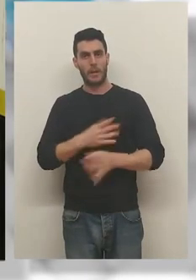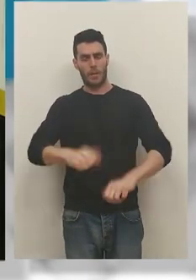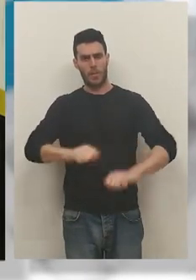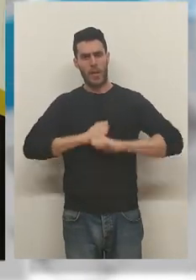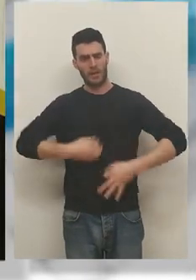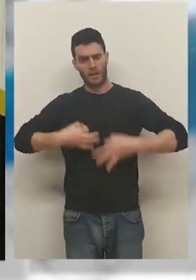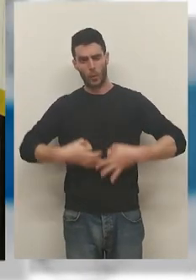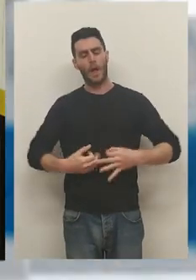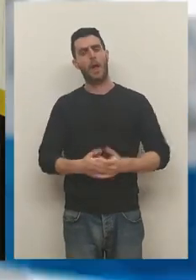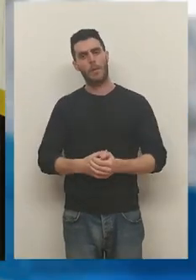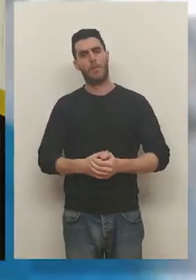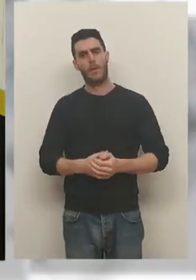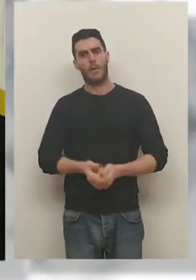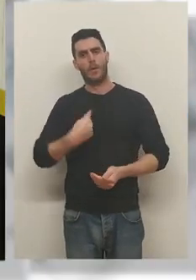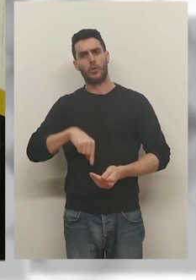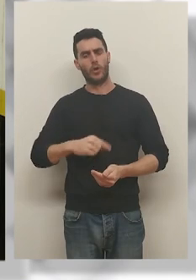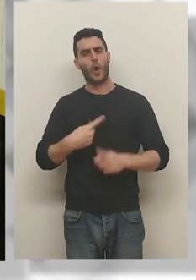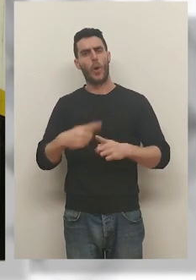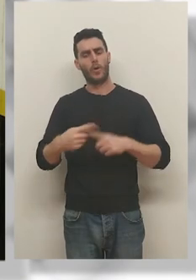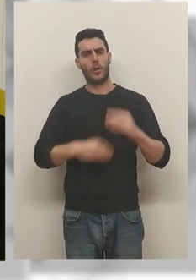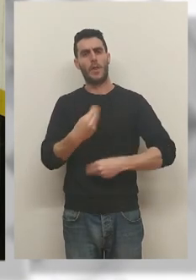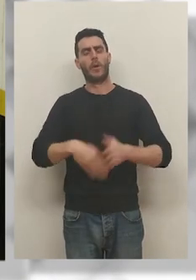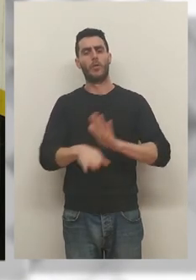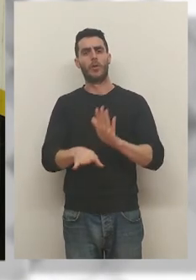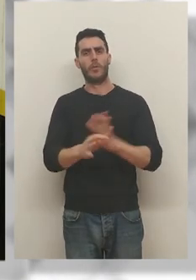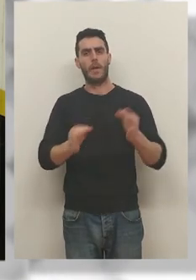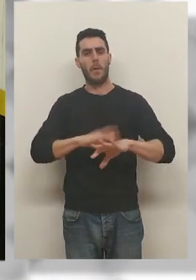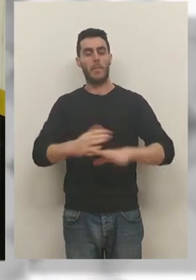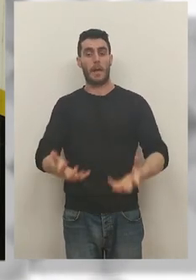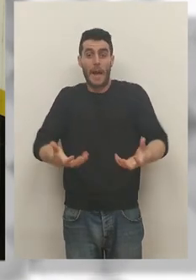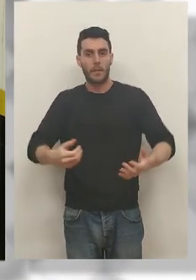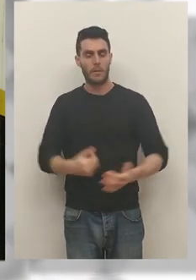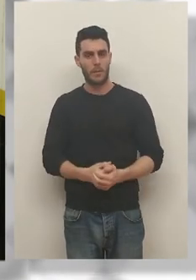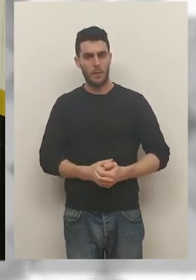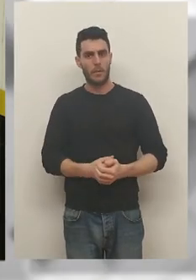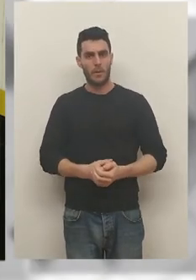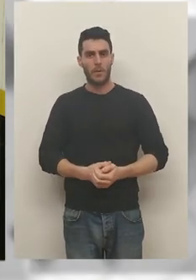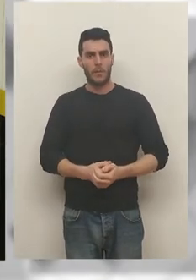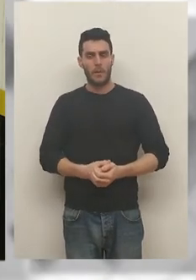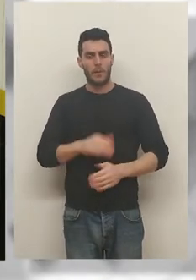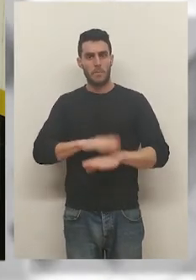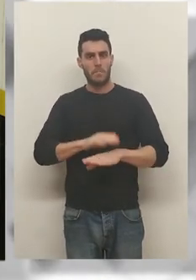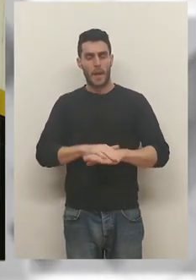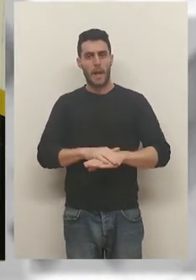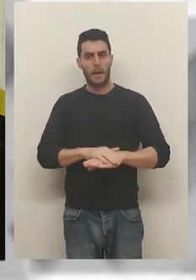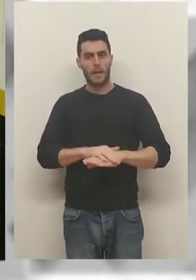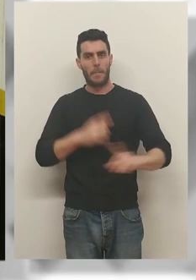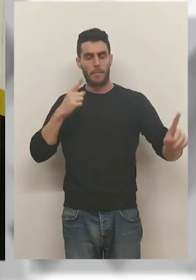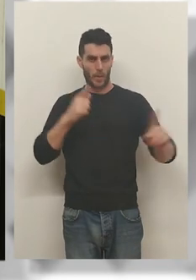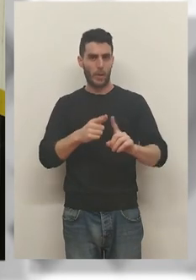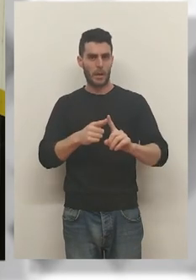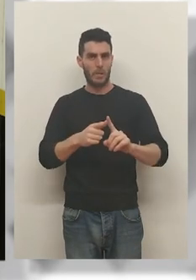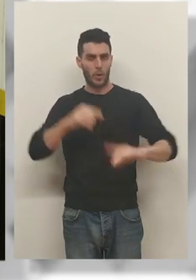eso te da una seguridad de que tenemos que seguir haciendo cosas para poder ganar para poder y